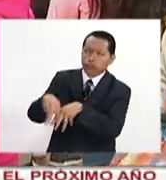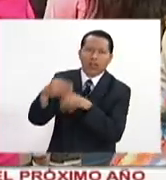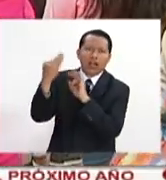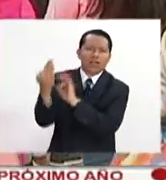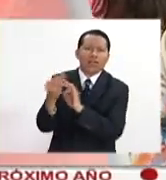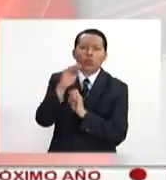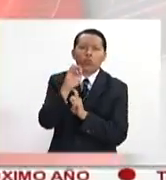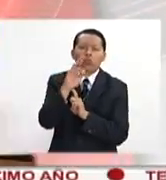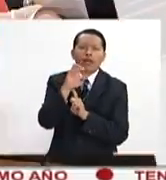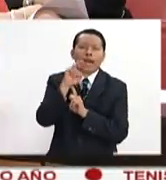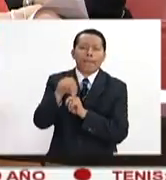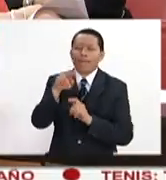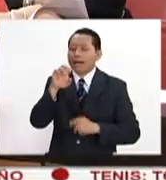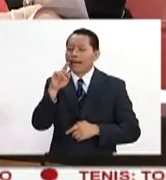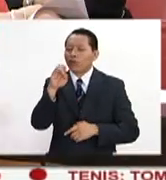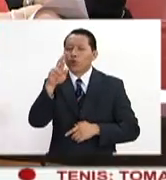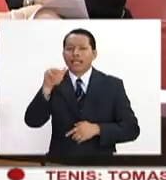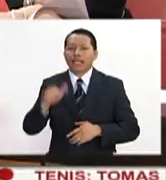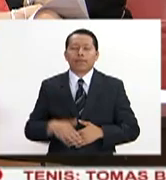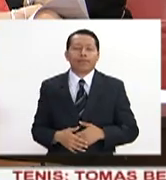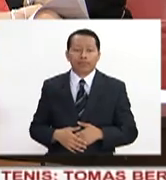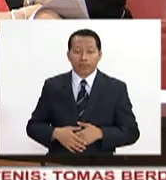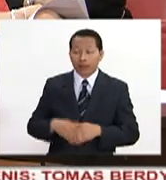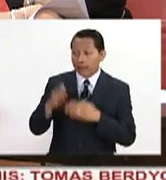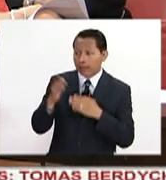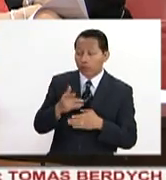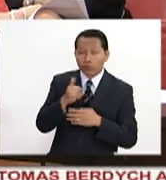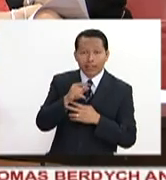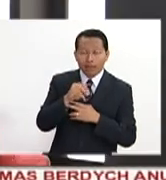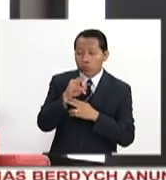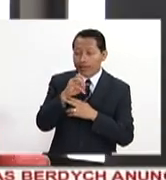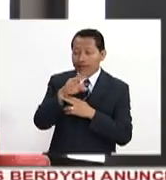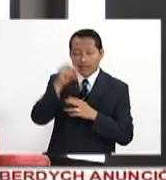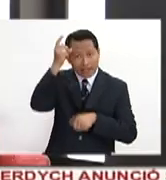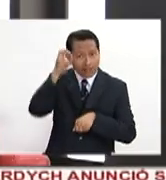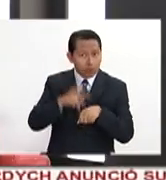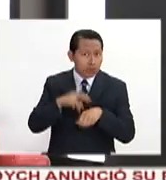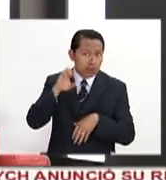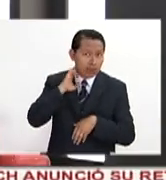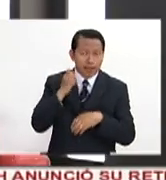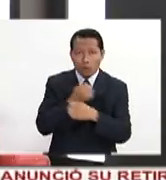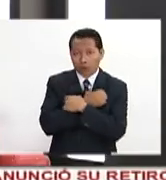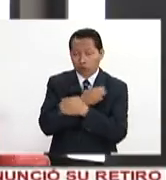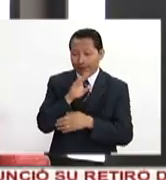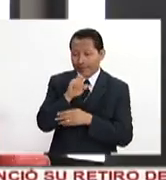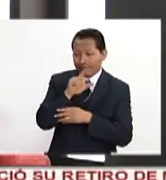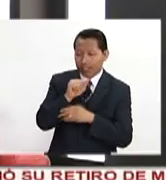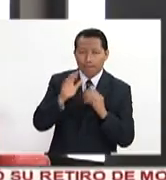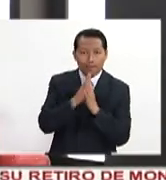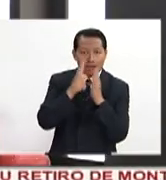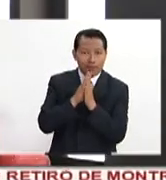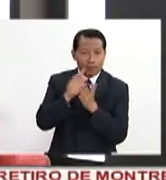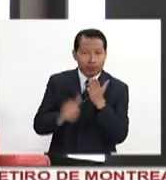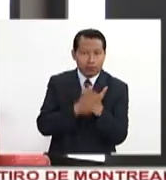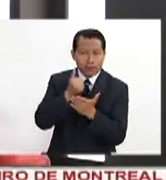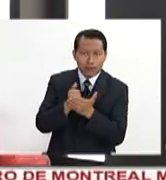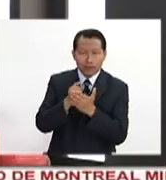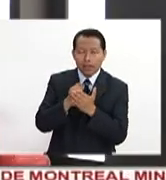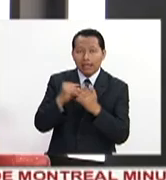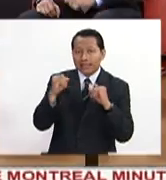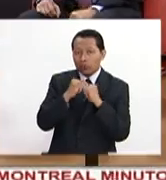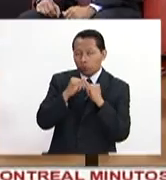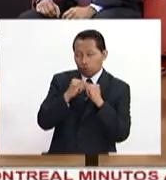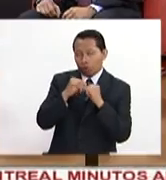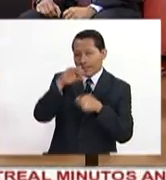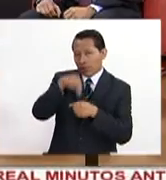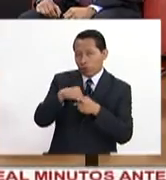UNAM. En el estudio, Gustavo Uribe, director ejecutivo de Educación Cívica y Participación Ciudadana del Instituto